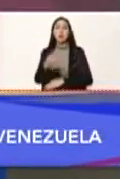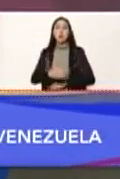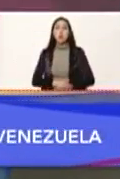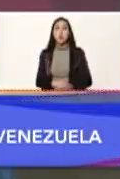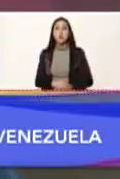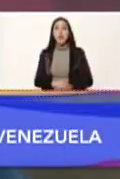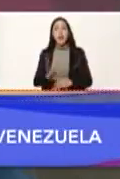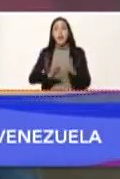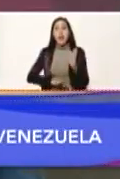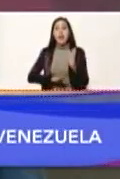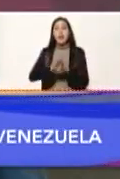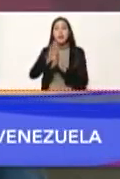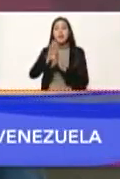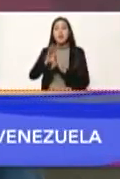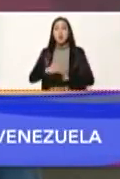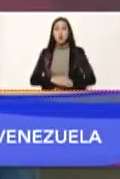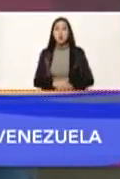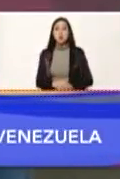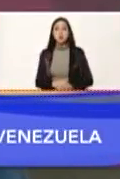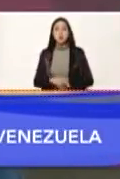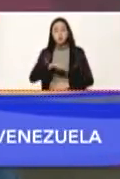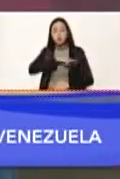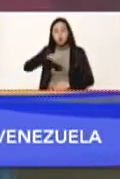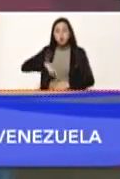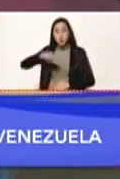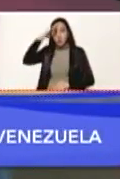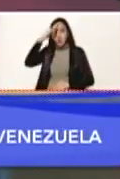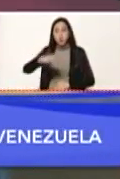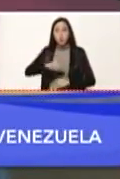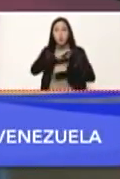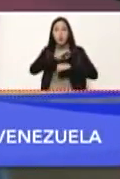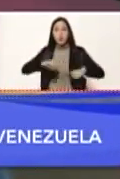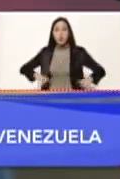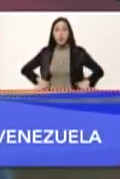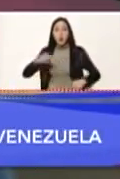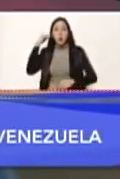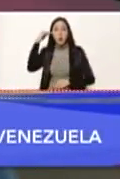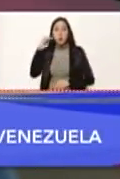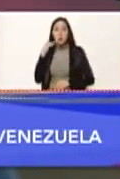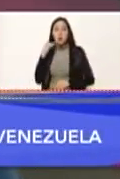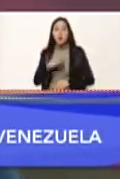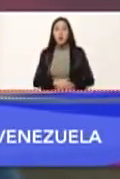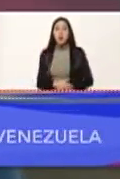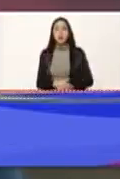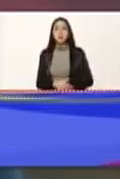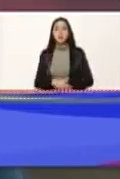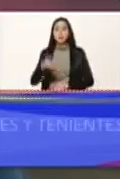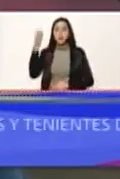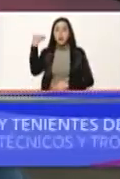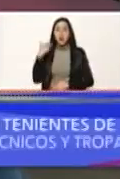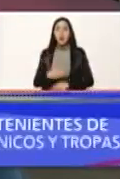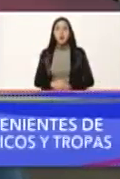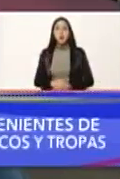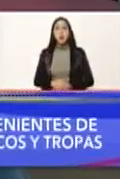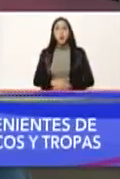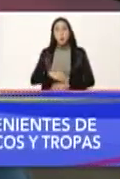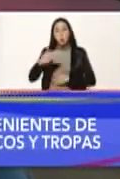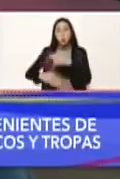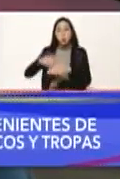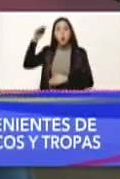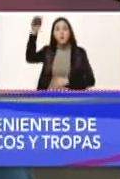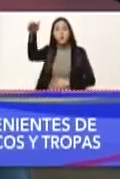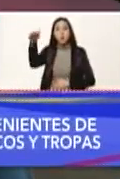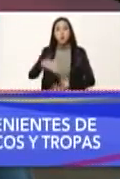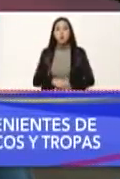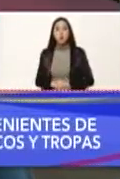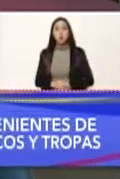en el desarrollo de nuestra Fuerza Armada Nacional Bolivariana en los años que están por venir, en